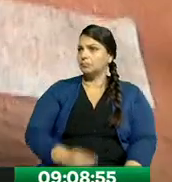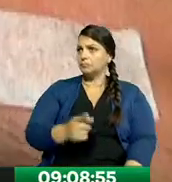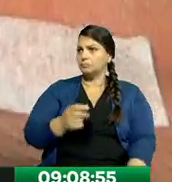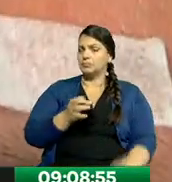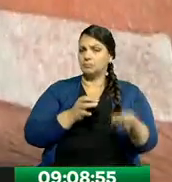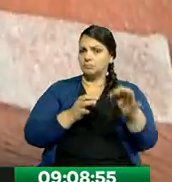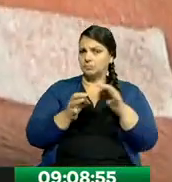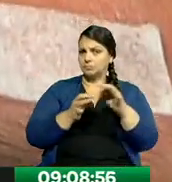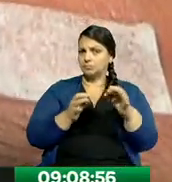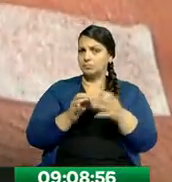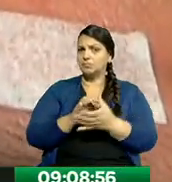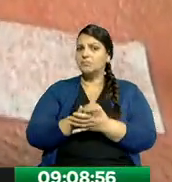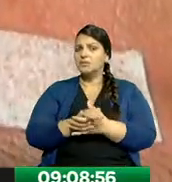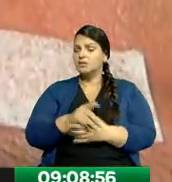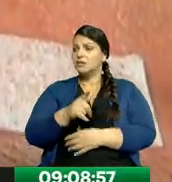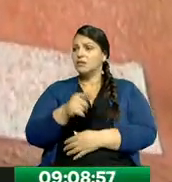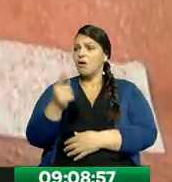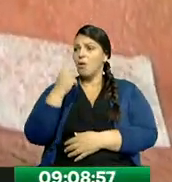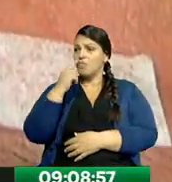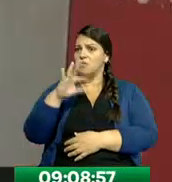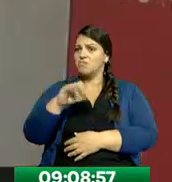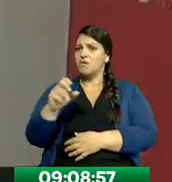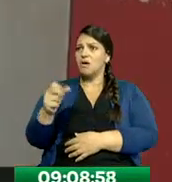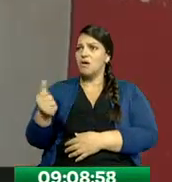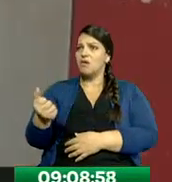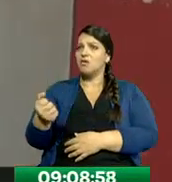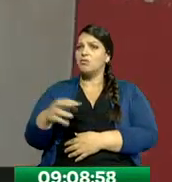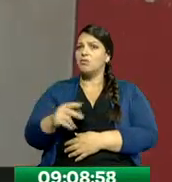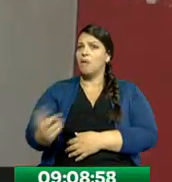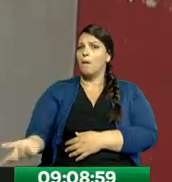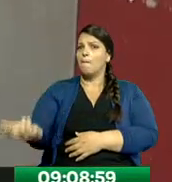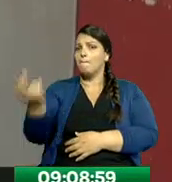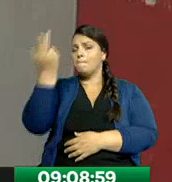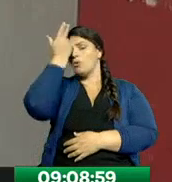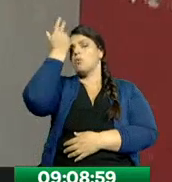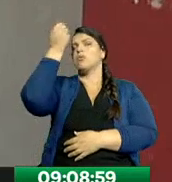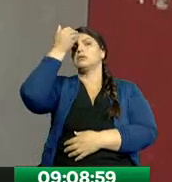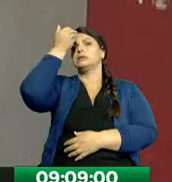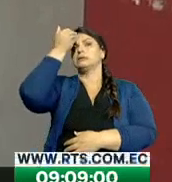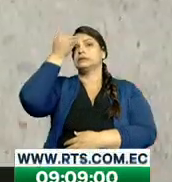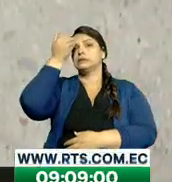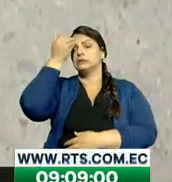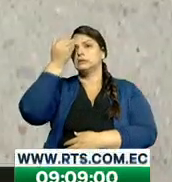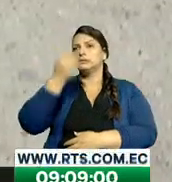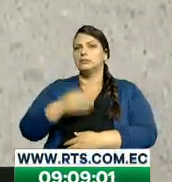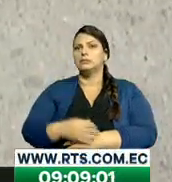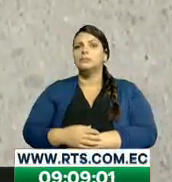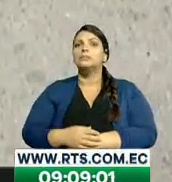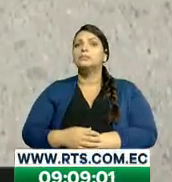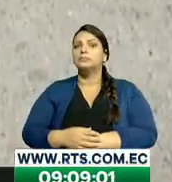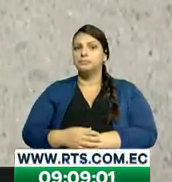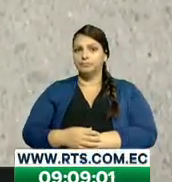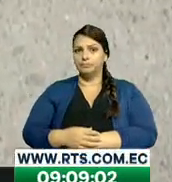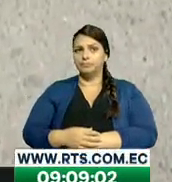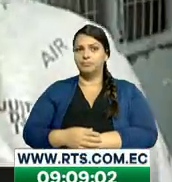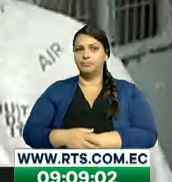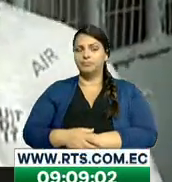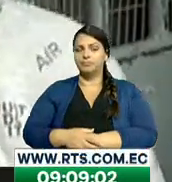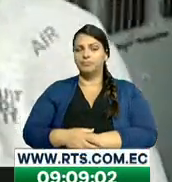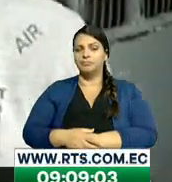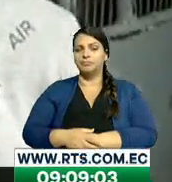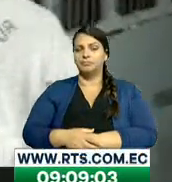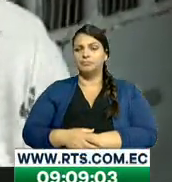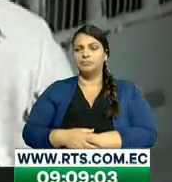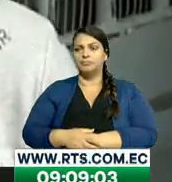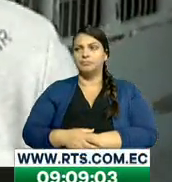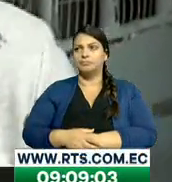más. Tuvo que ser asistido de inmediato en la casa de salud más cercana, pues el proyectil estuvo cerca. Sí, no,